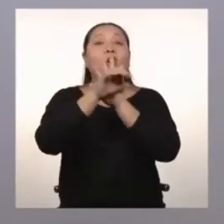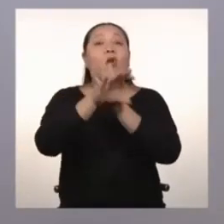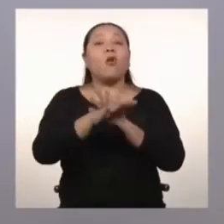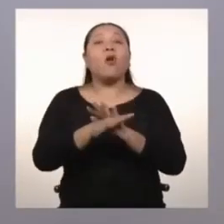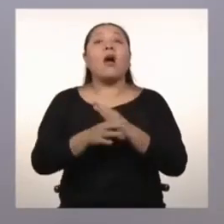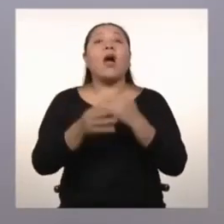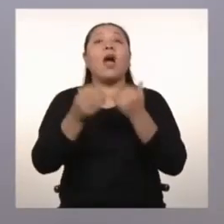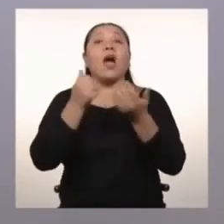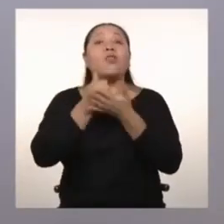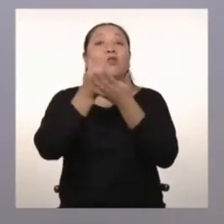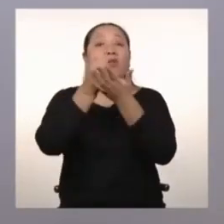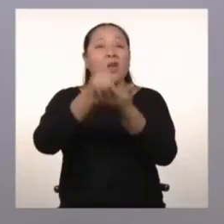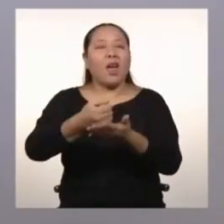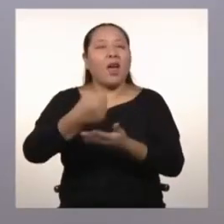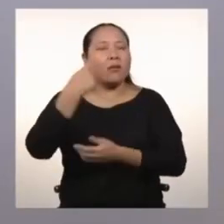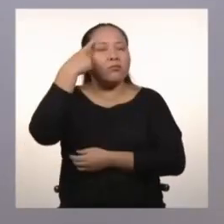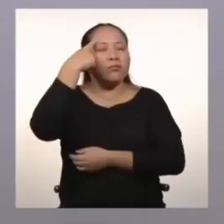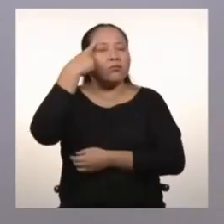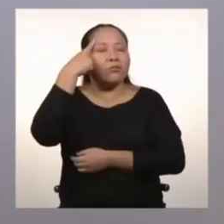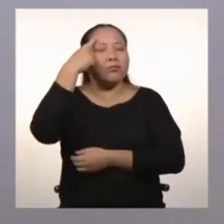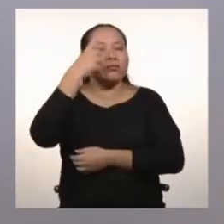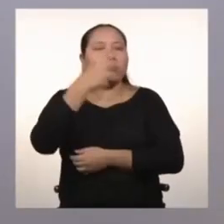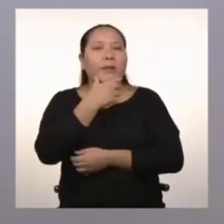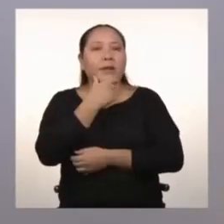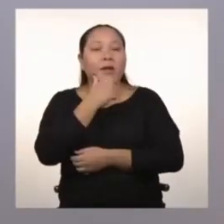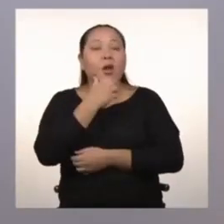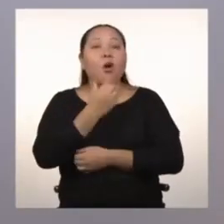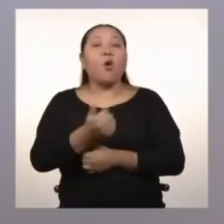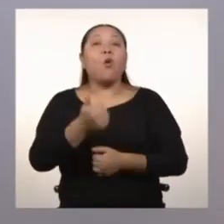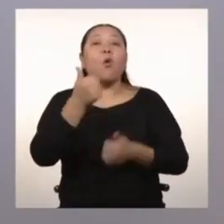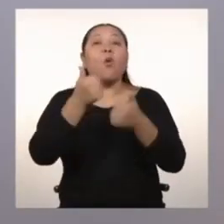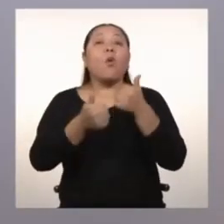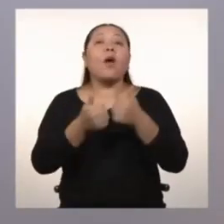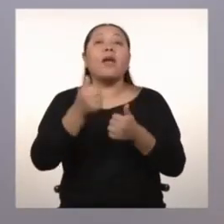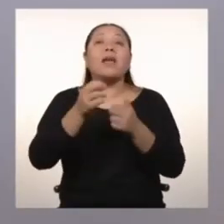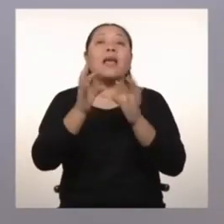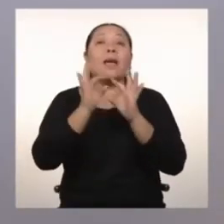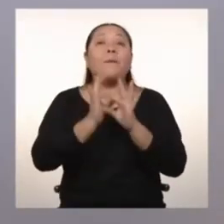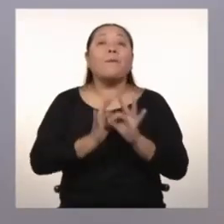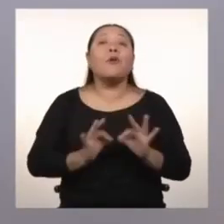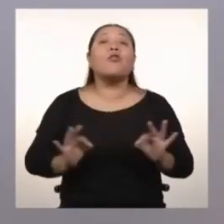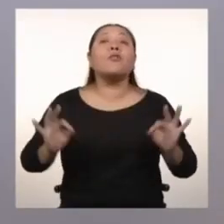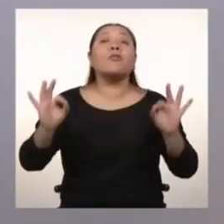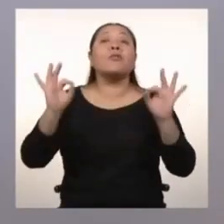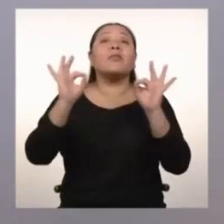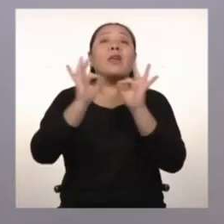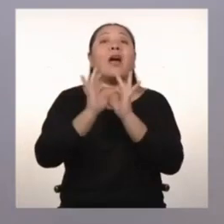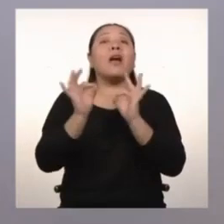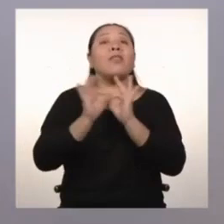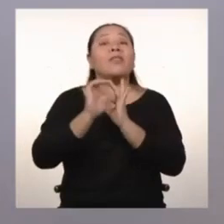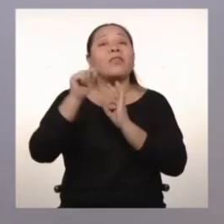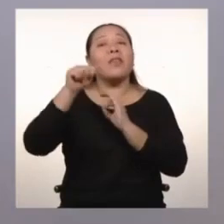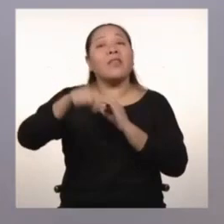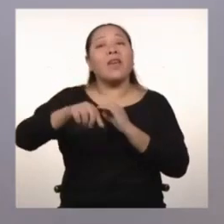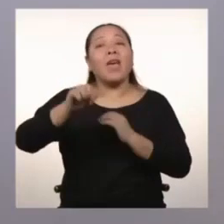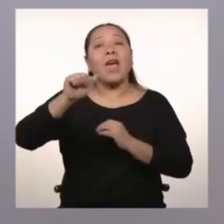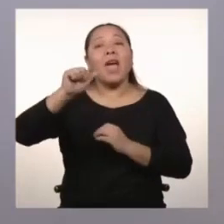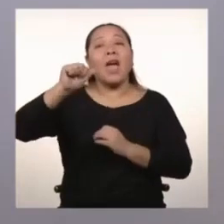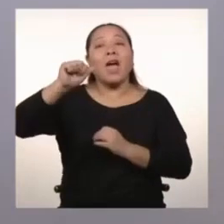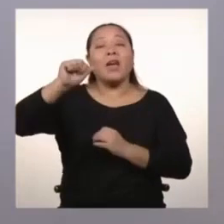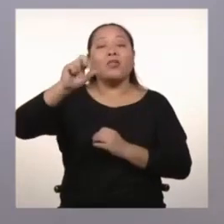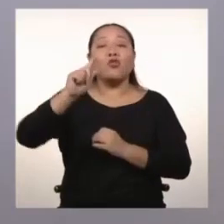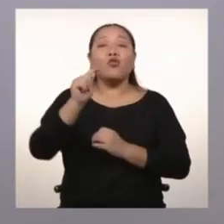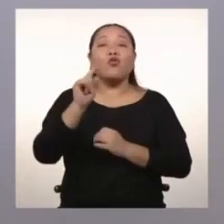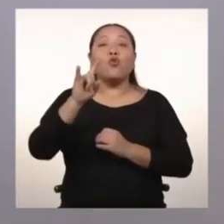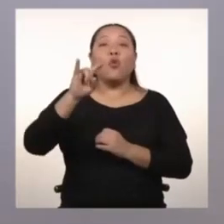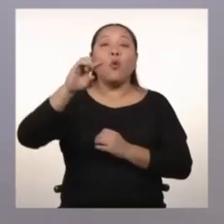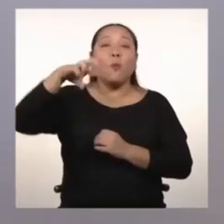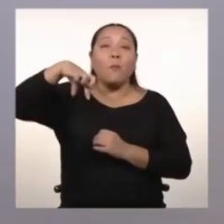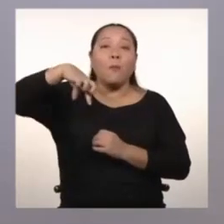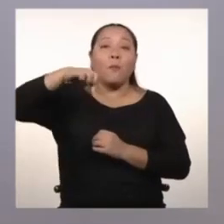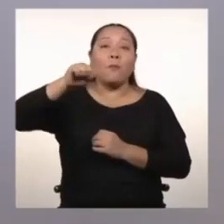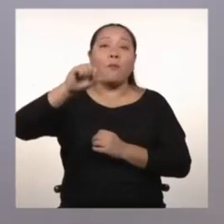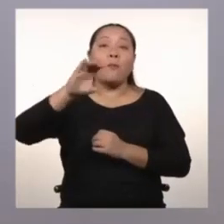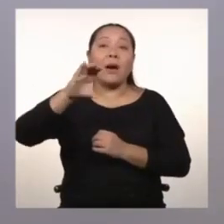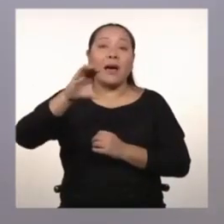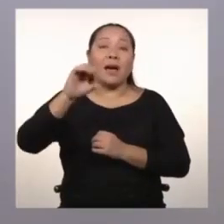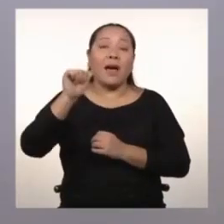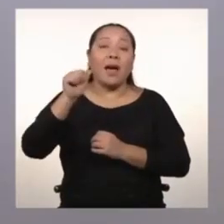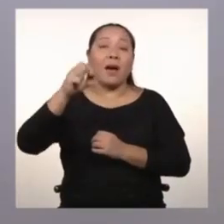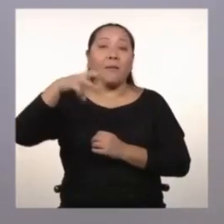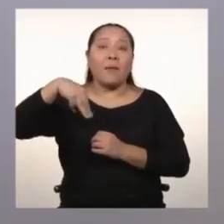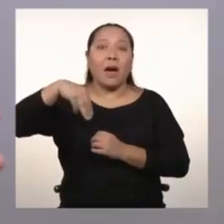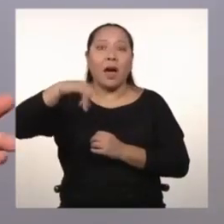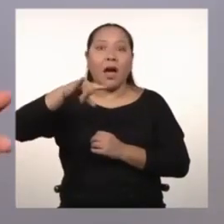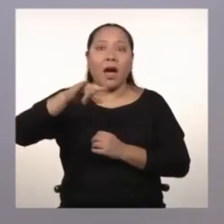a analizar cuán importante fue la rebelión de Túpac Amaru II en la lucha por la independencia, a partir de evaluar